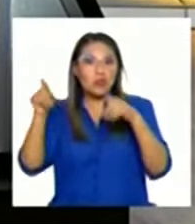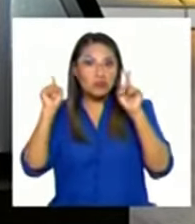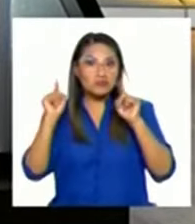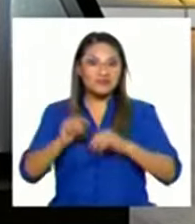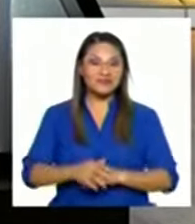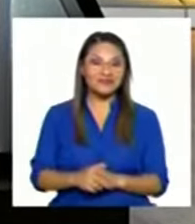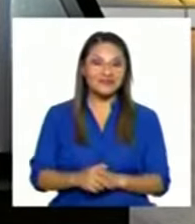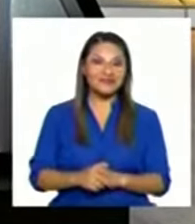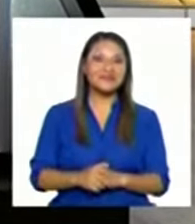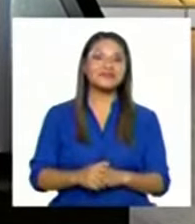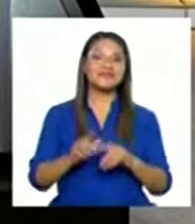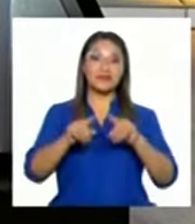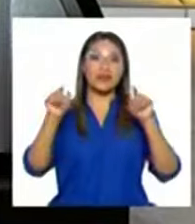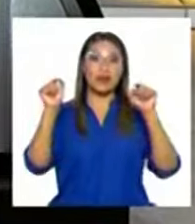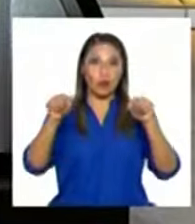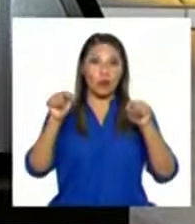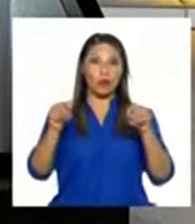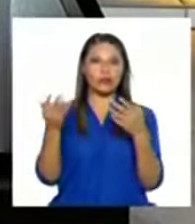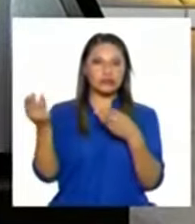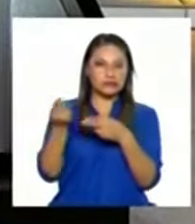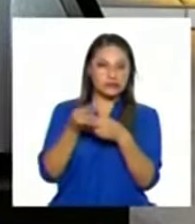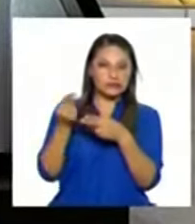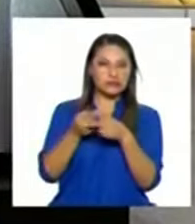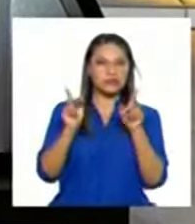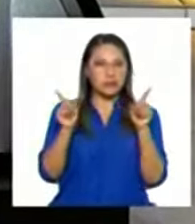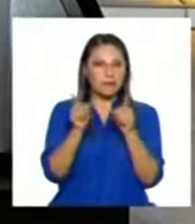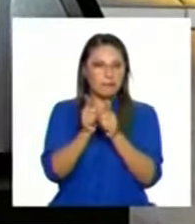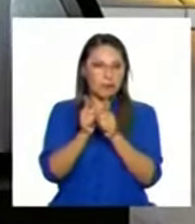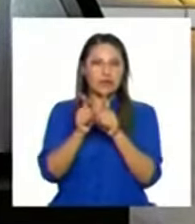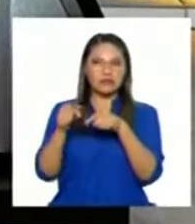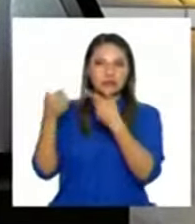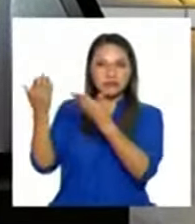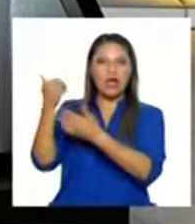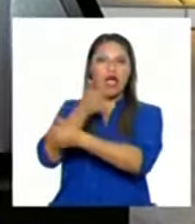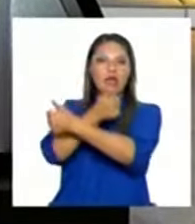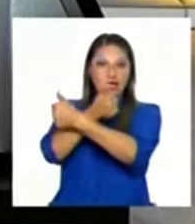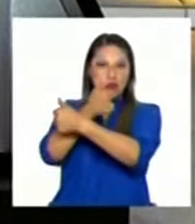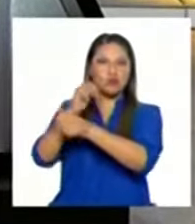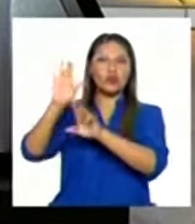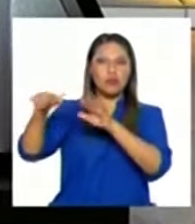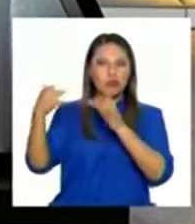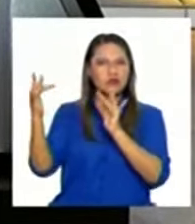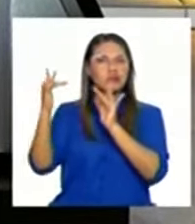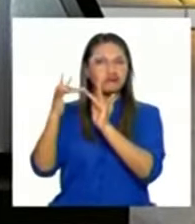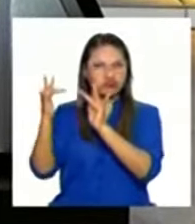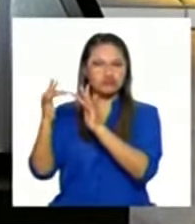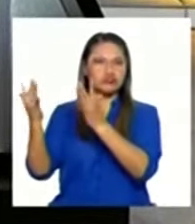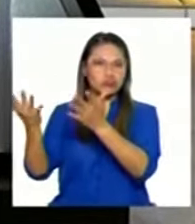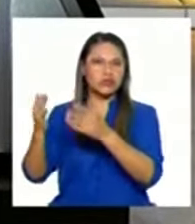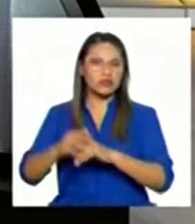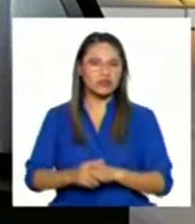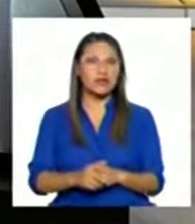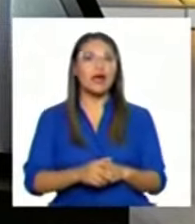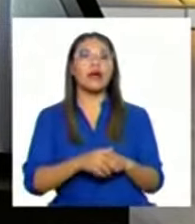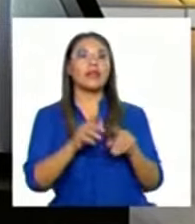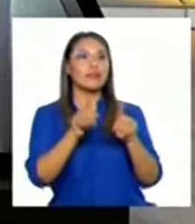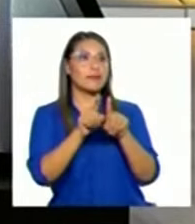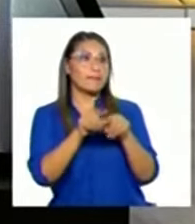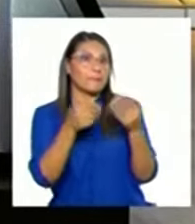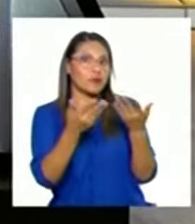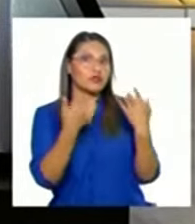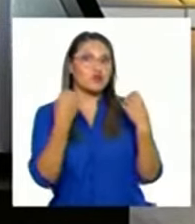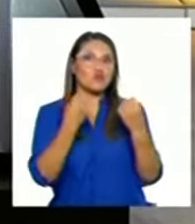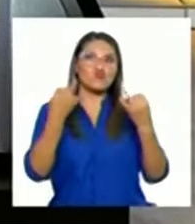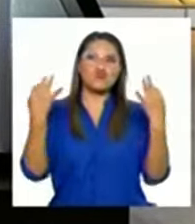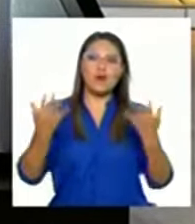origen. Pero decíamos, y vamos a tener en breve un pequeño despacho desde Ayacucho con lo que se está viviendo. ¿Acaso la región donde se vive el